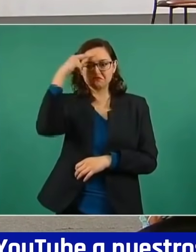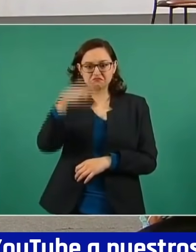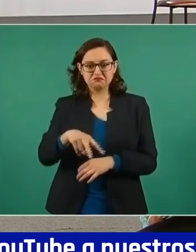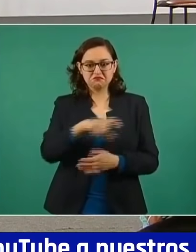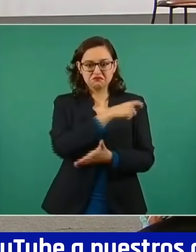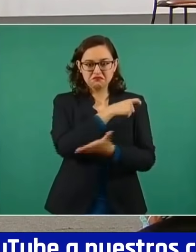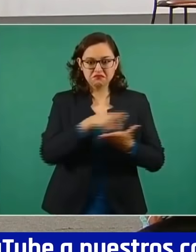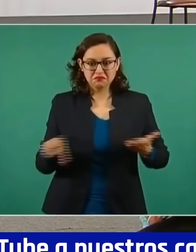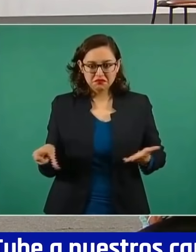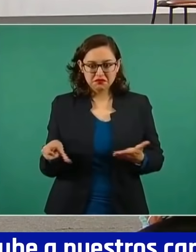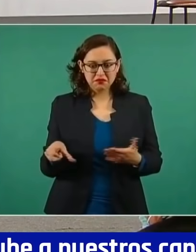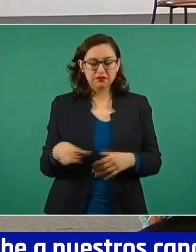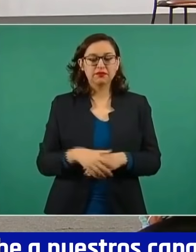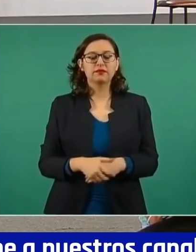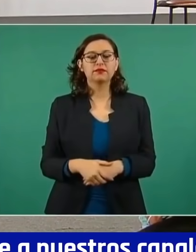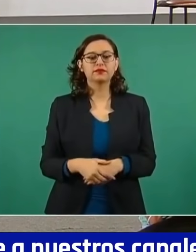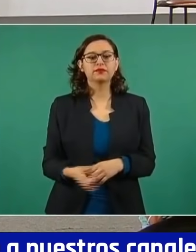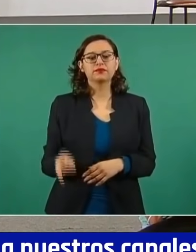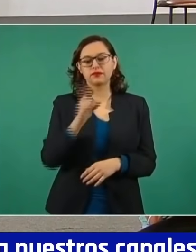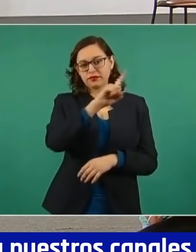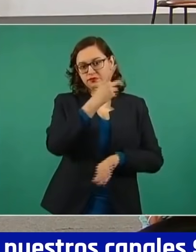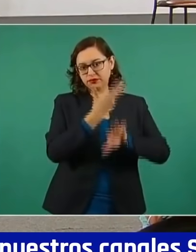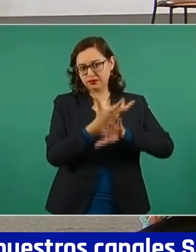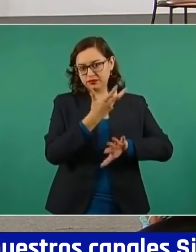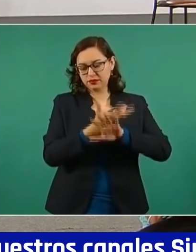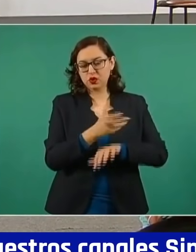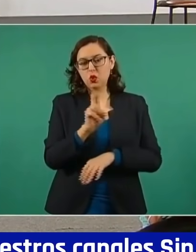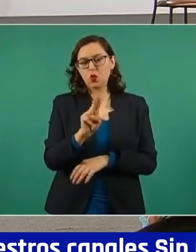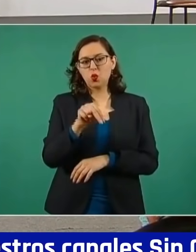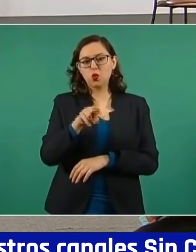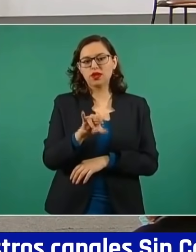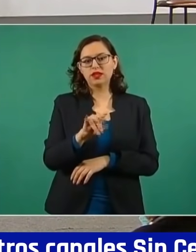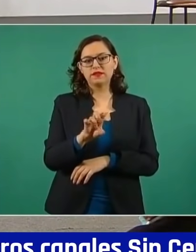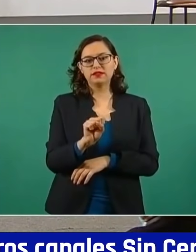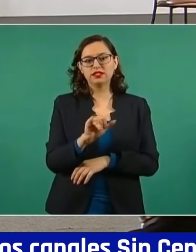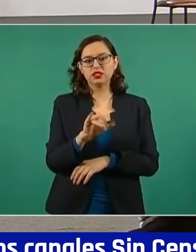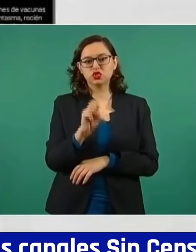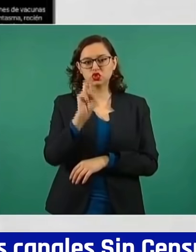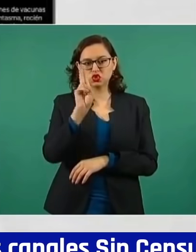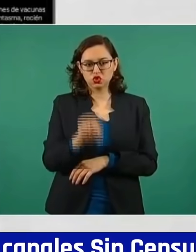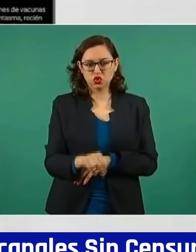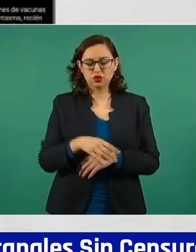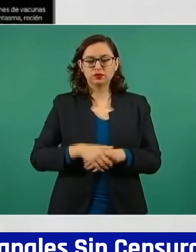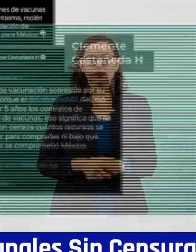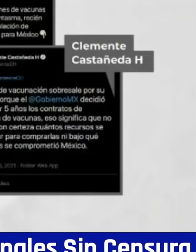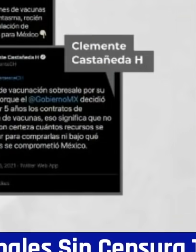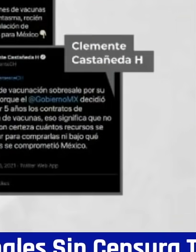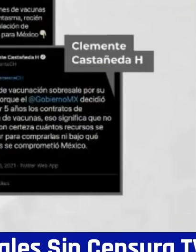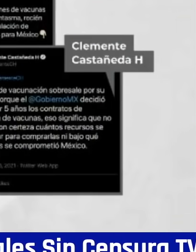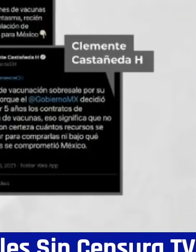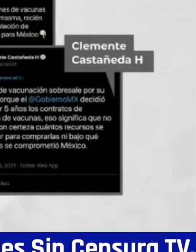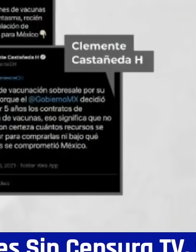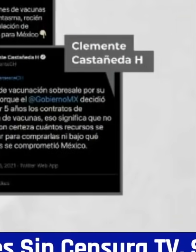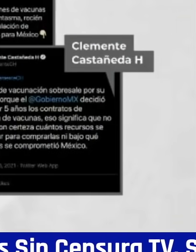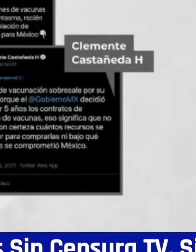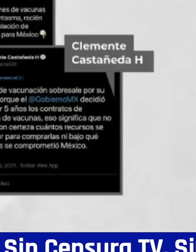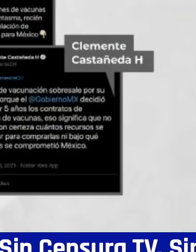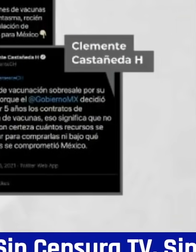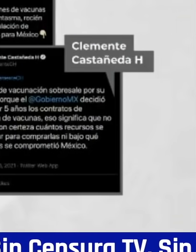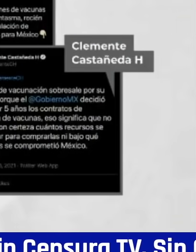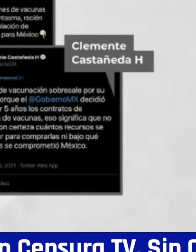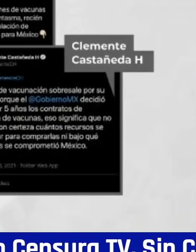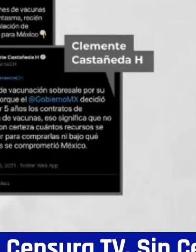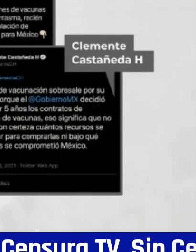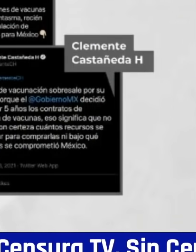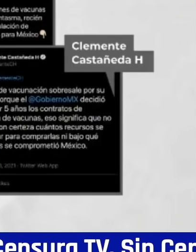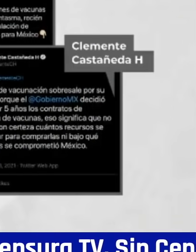Univision Noticias, periódico estadounidense, la nota del reportaje corrió a cargo de la periodista Penny